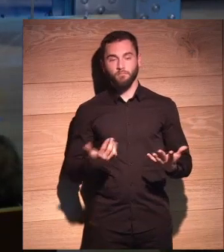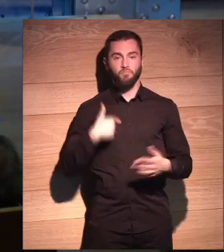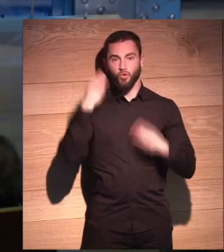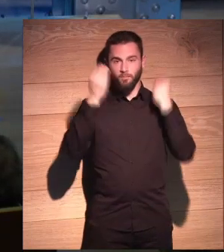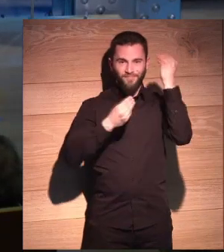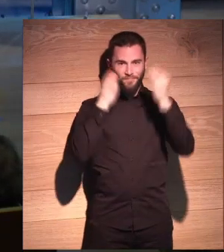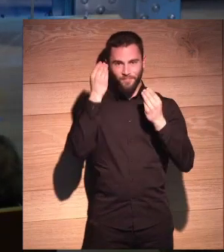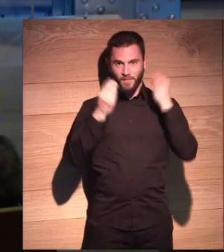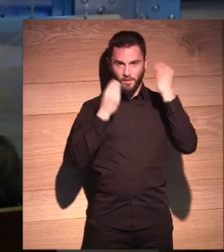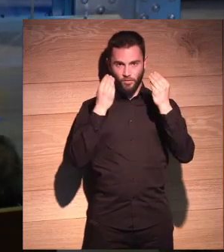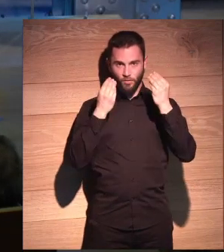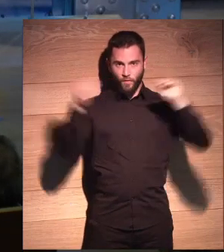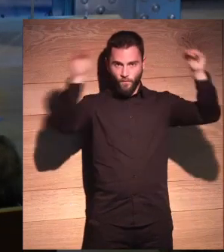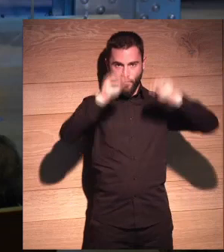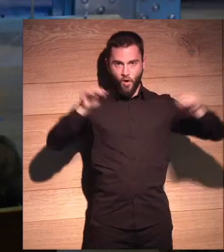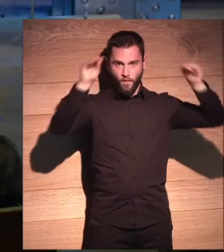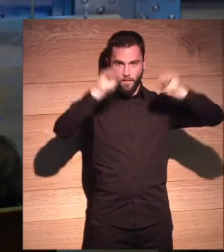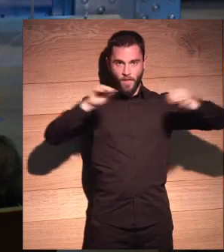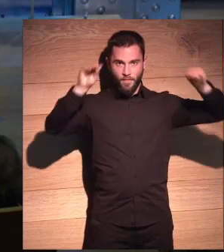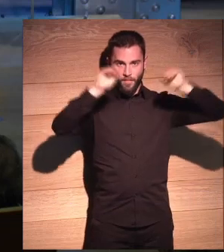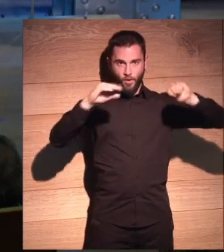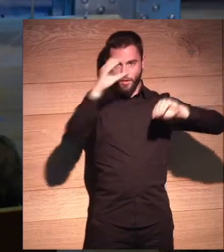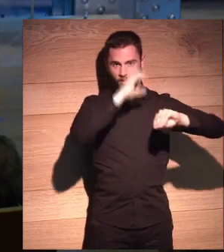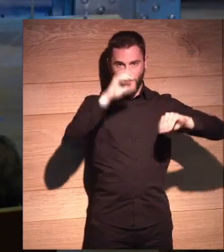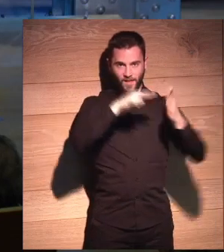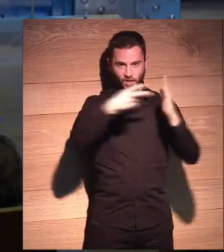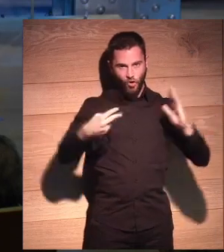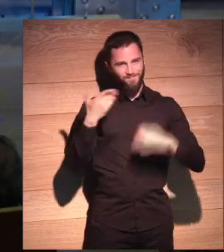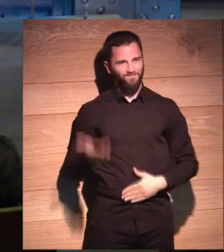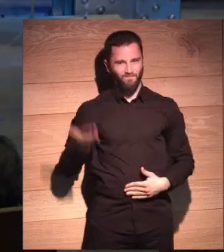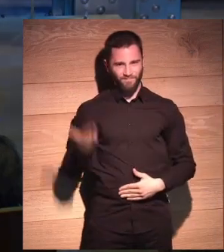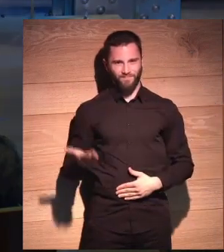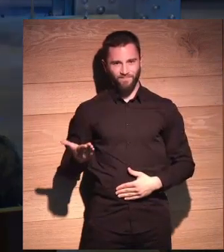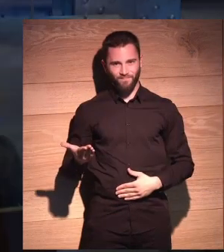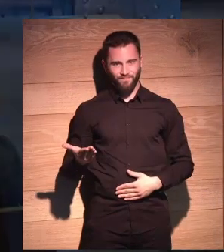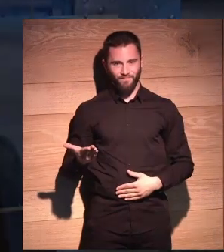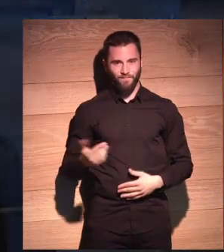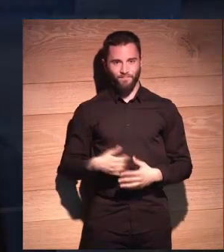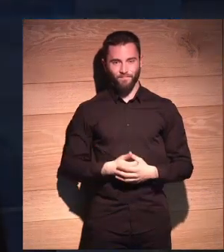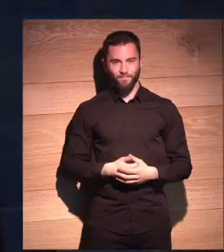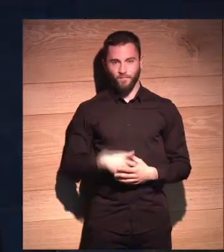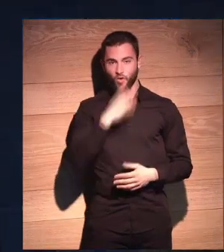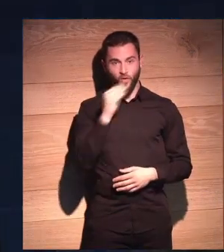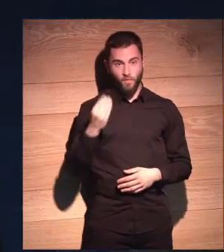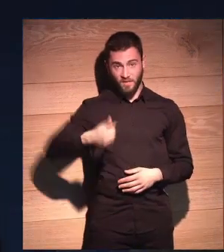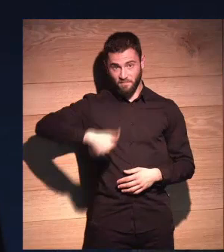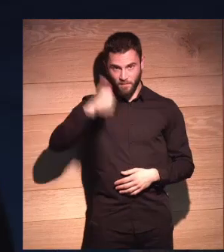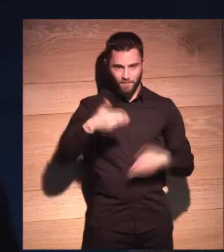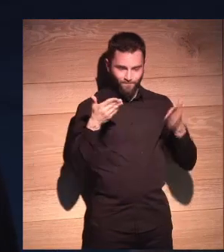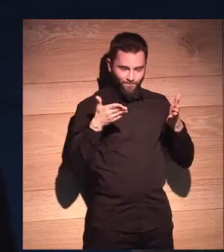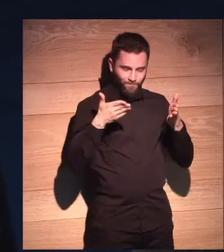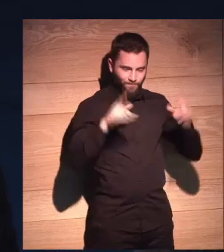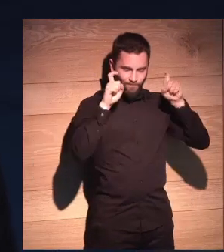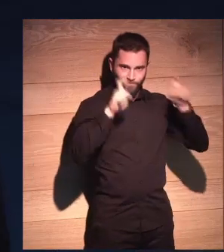considero muy importante la formación en ciencia y en tecnología en los más jóvenes. Creo que, como